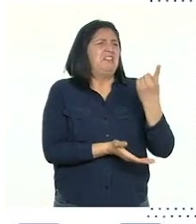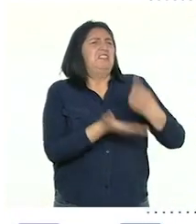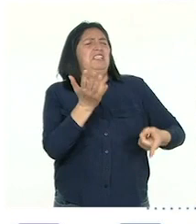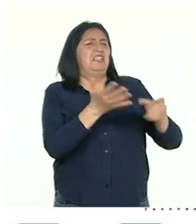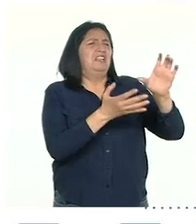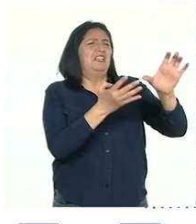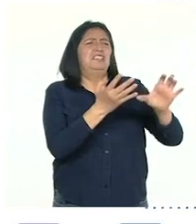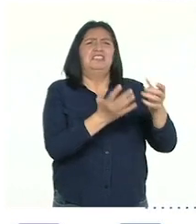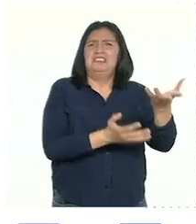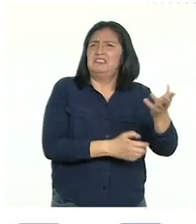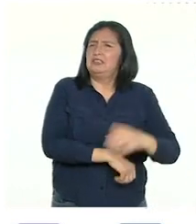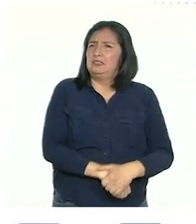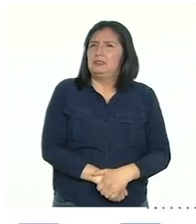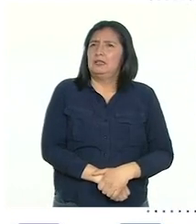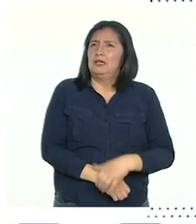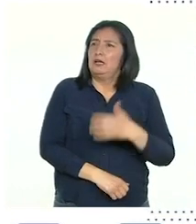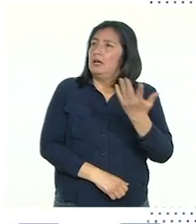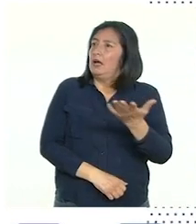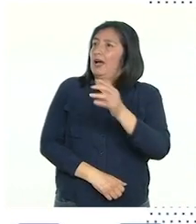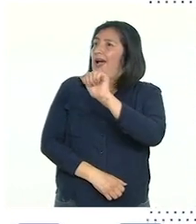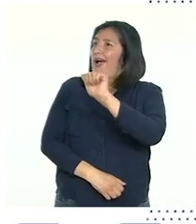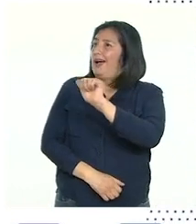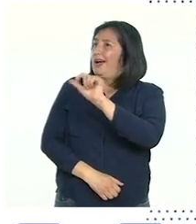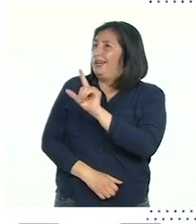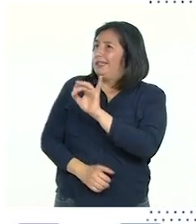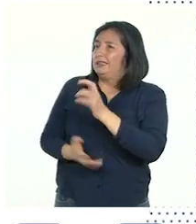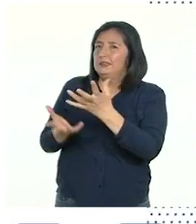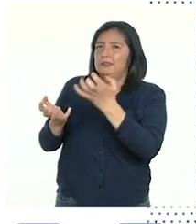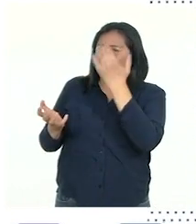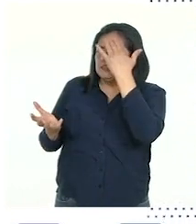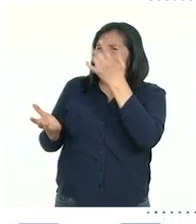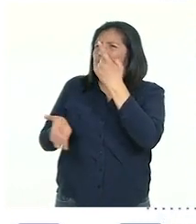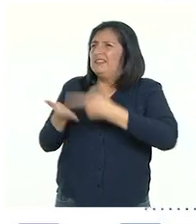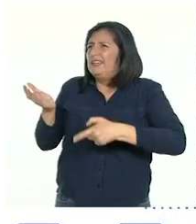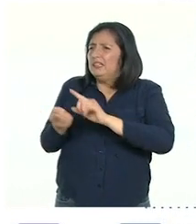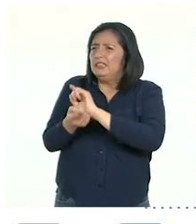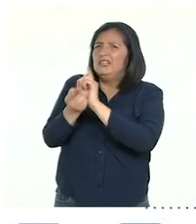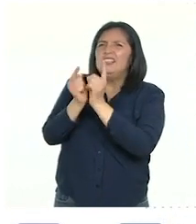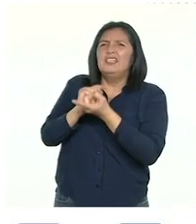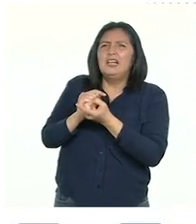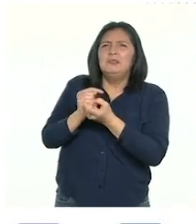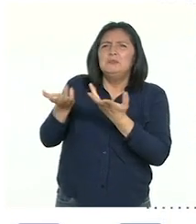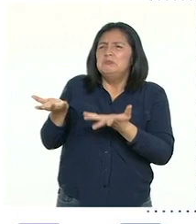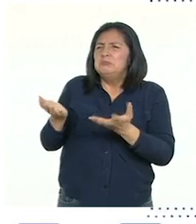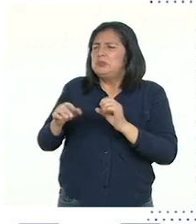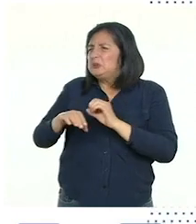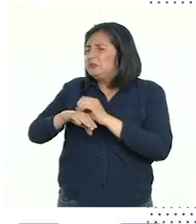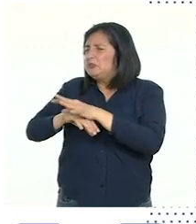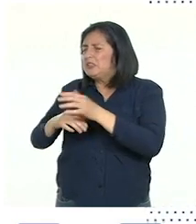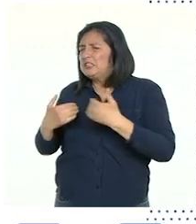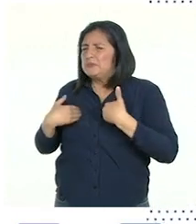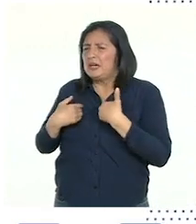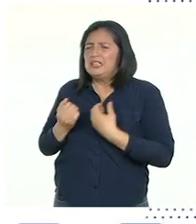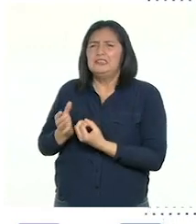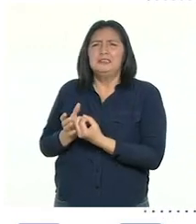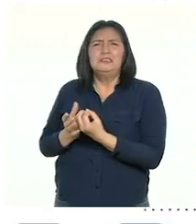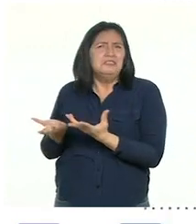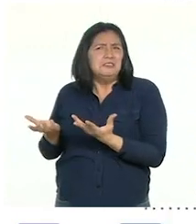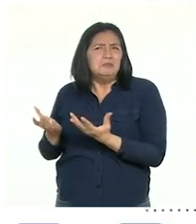características tiene la primavera, mientras que Alejandra quiere saber qué cambios ocurren en animales y plantas en la